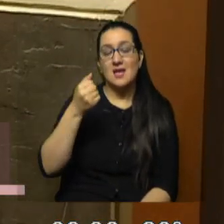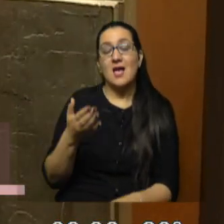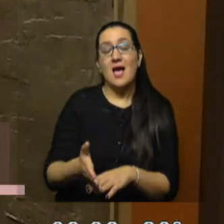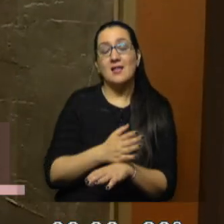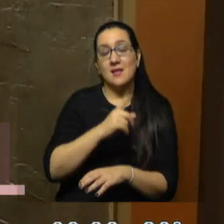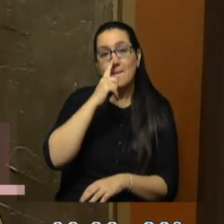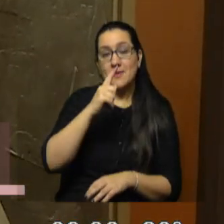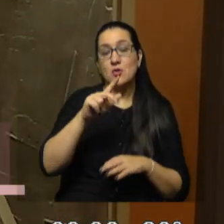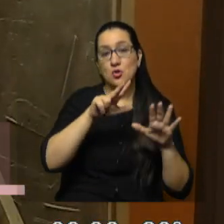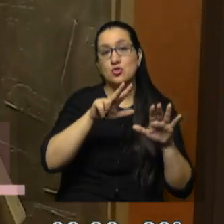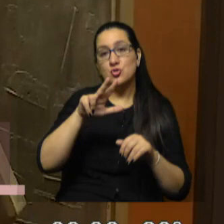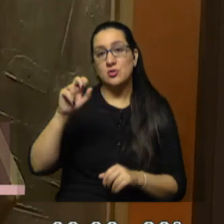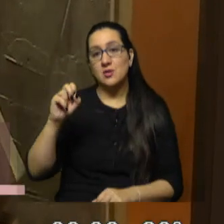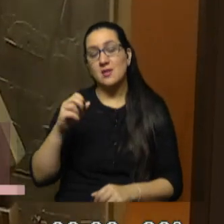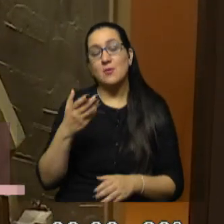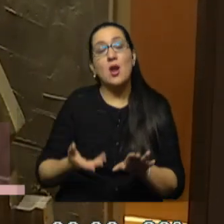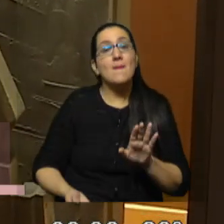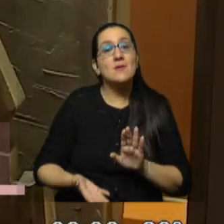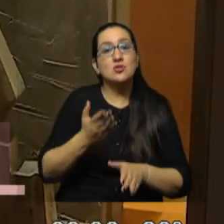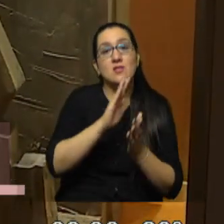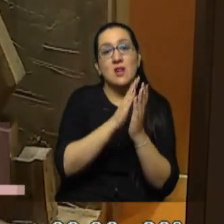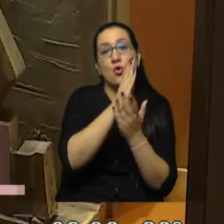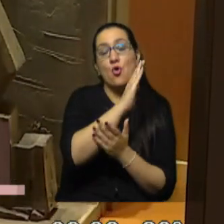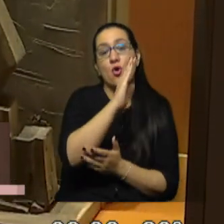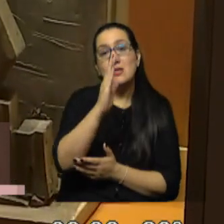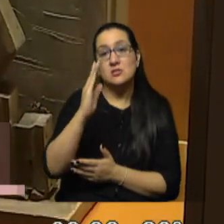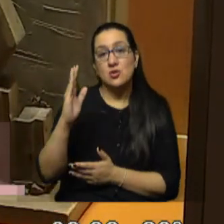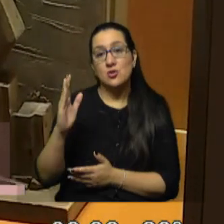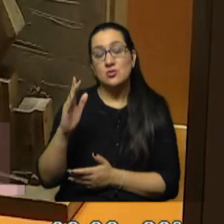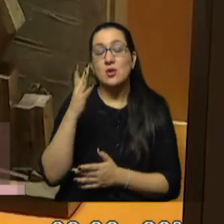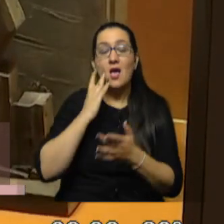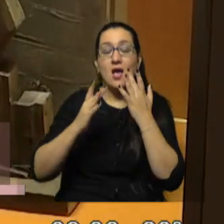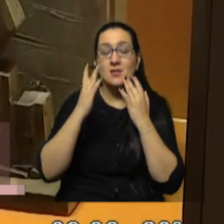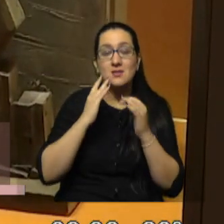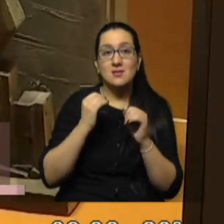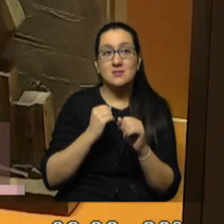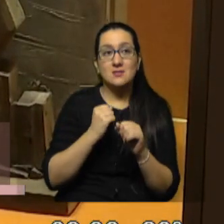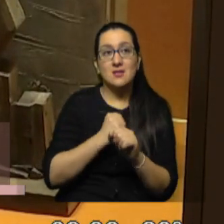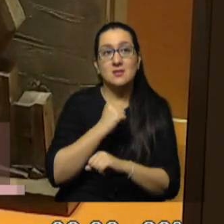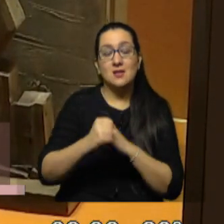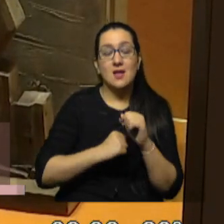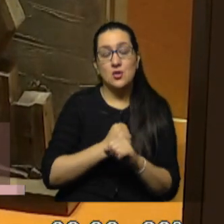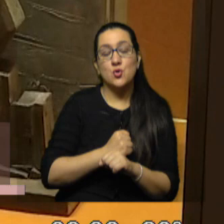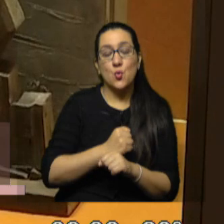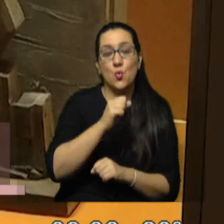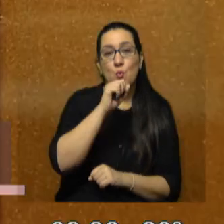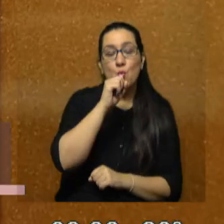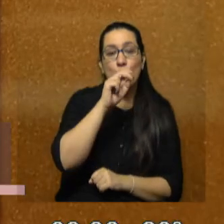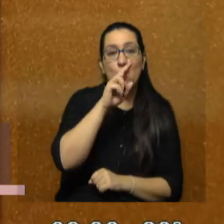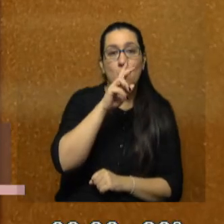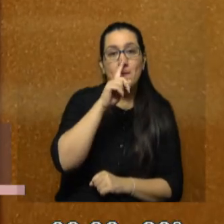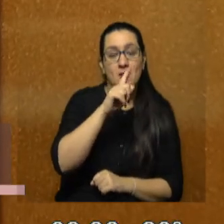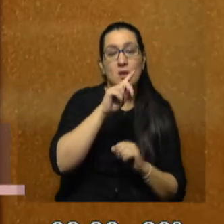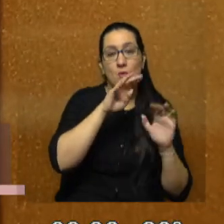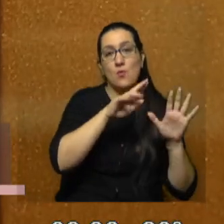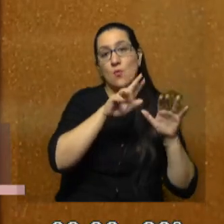pero la gran parte de la colección son artistas del taller que van de los años 42 hasta su fallecimiento.